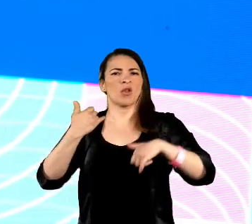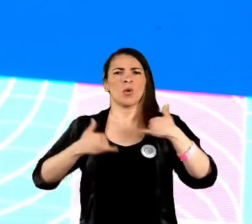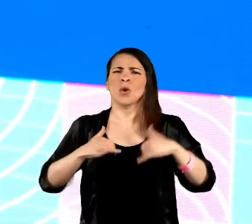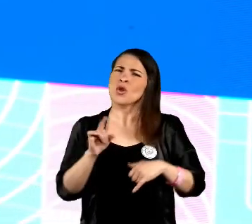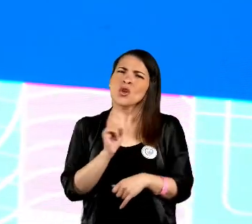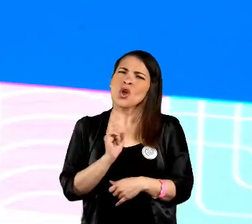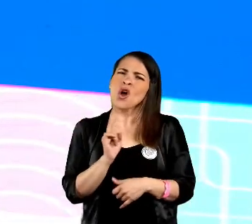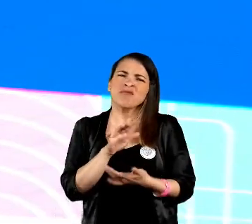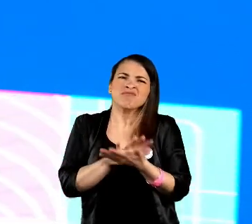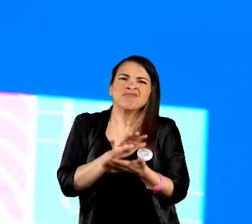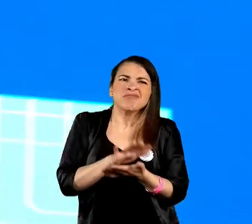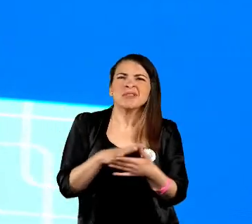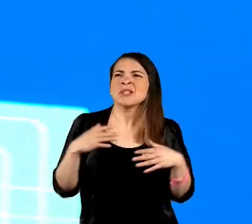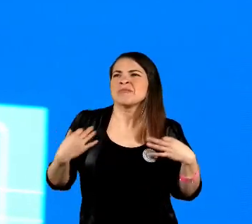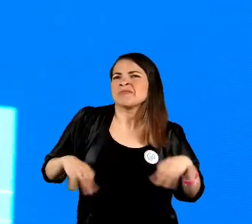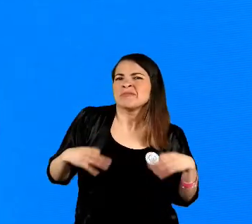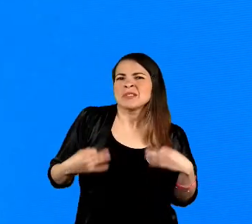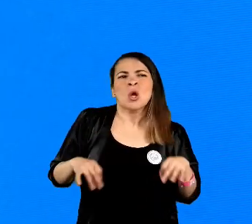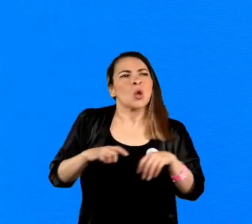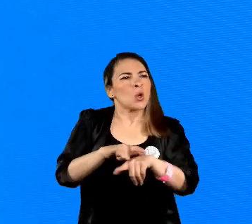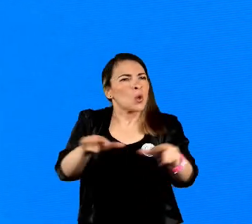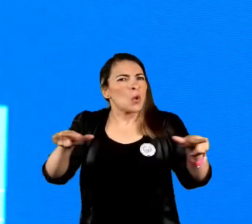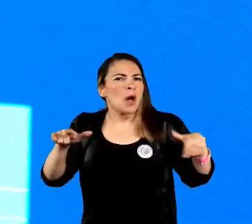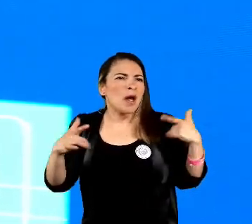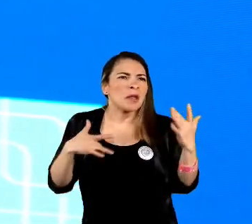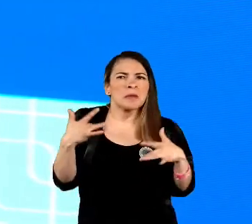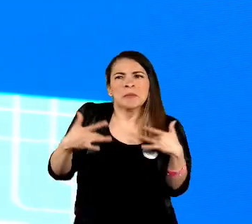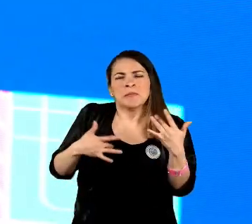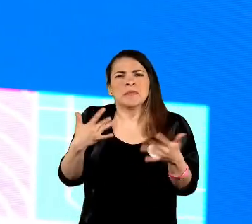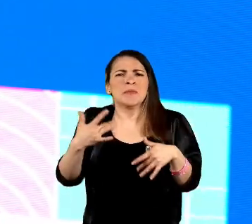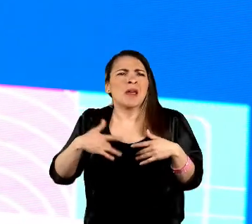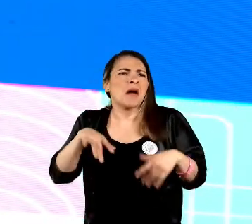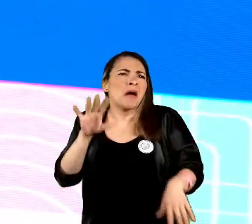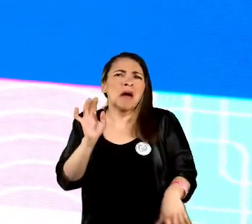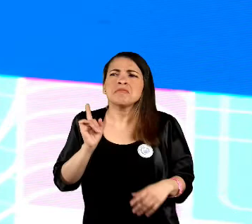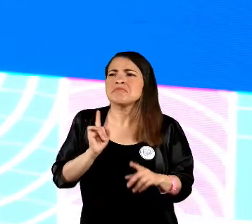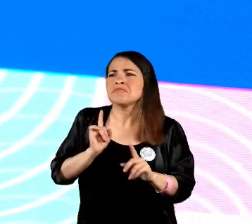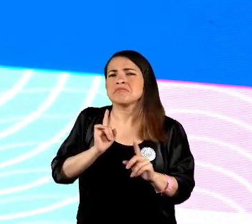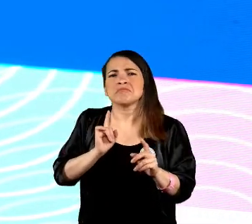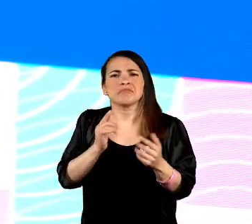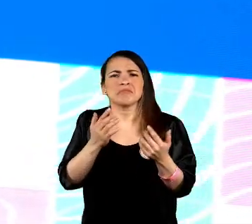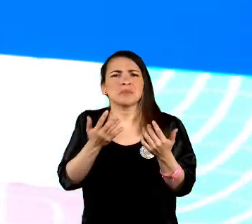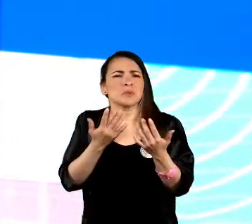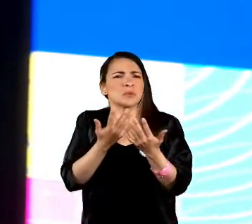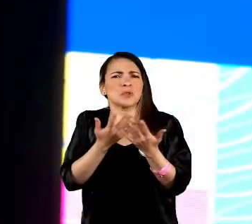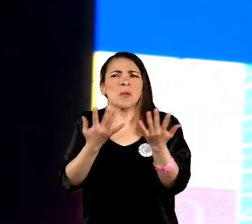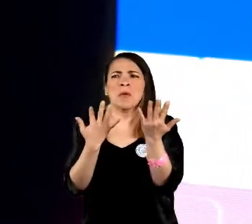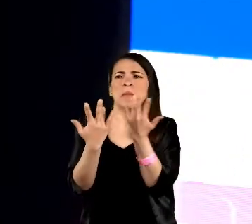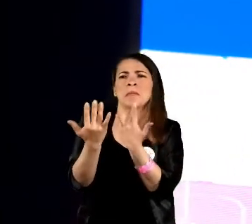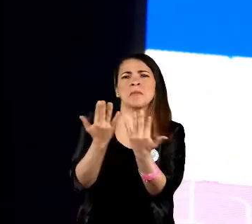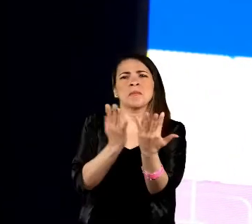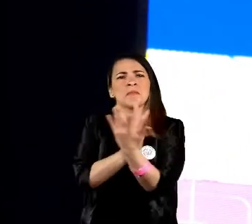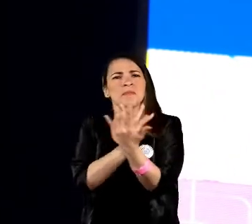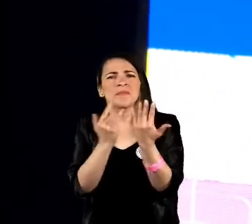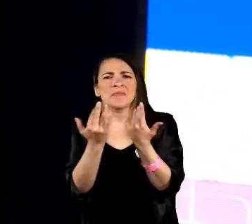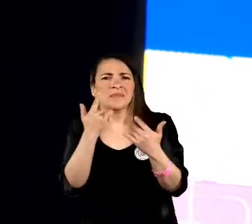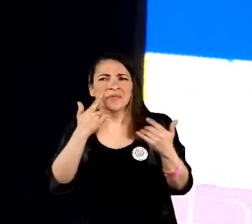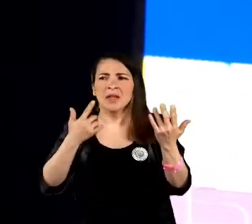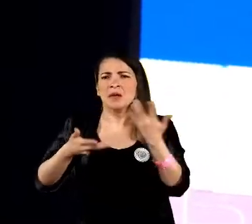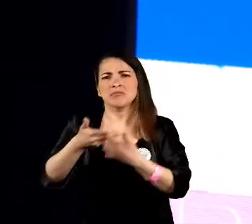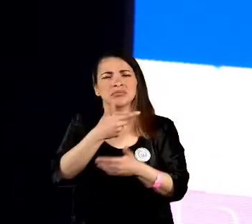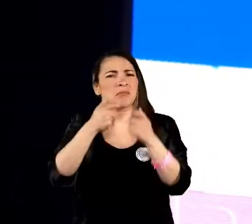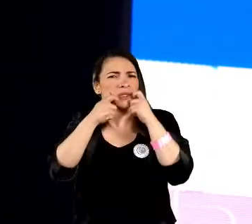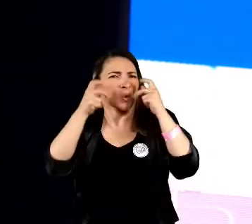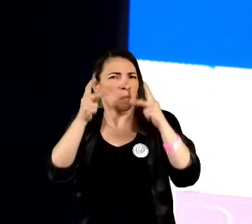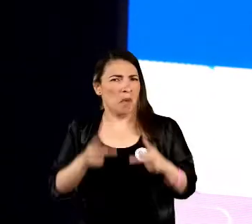sino ir a esos lugares de esparcimientos en donde uno se vincula más de forma humana personal y luego